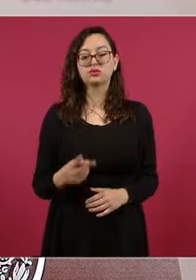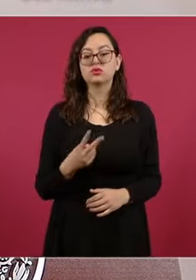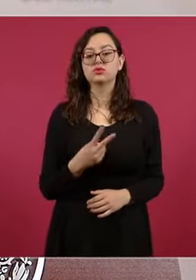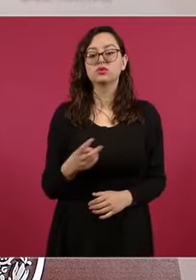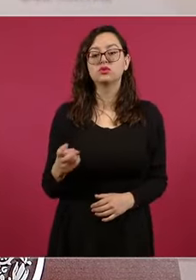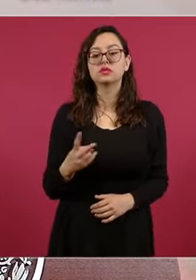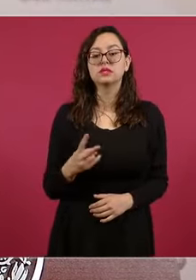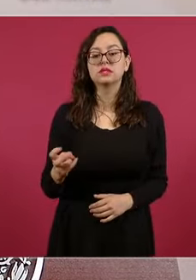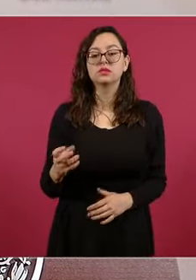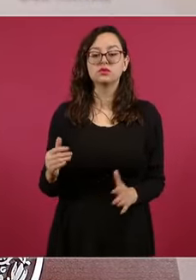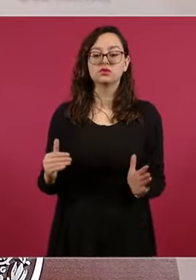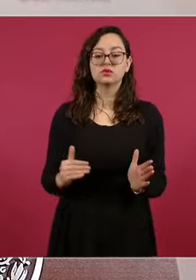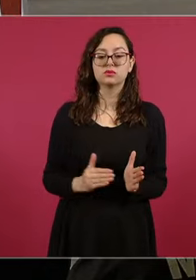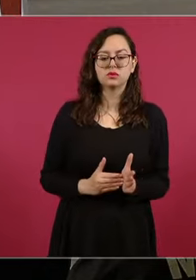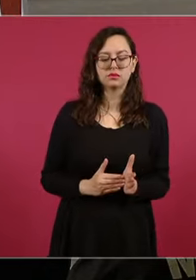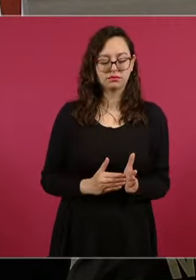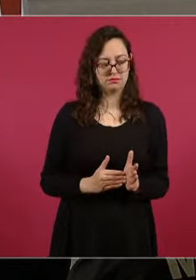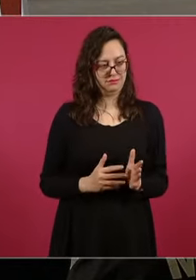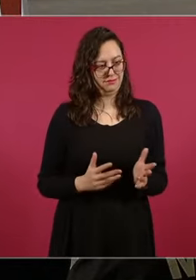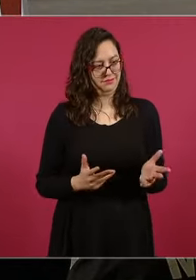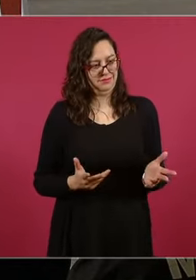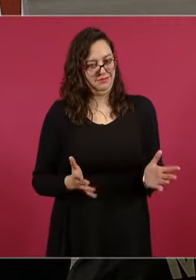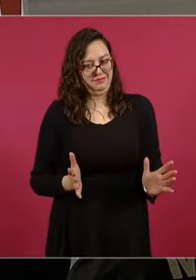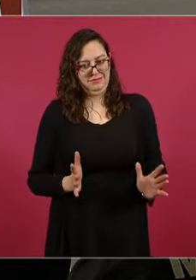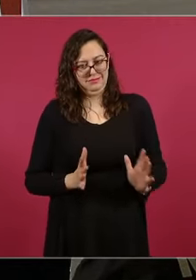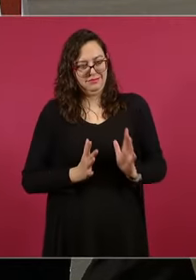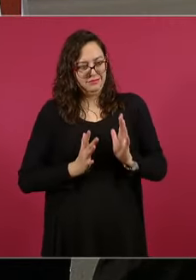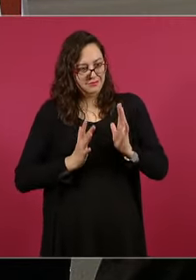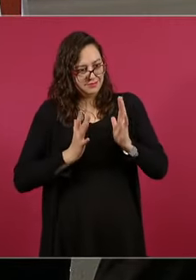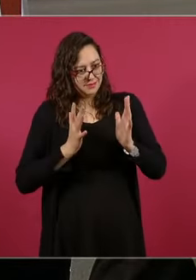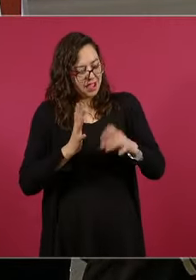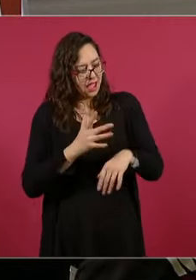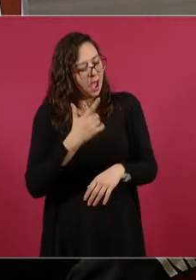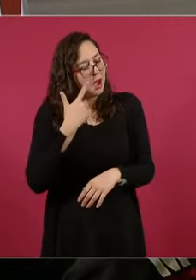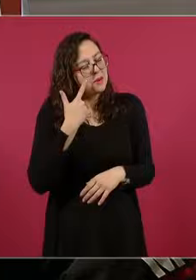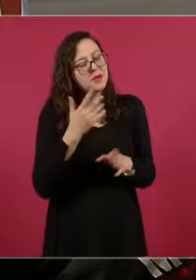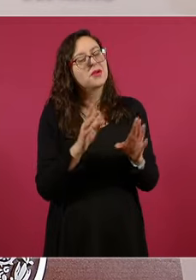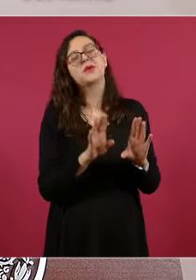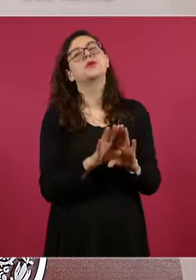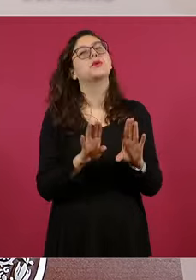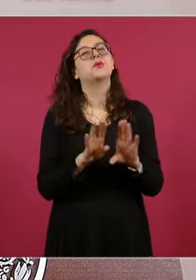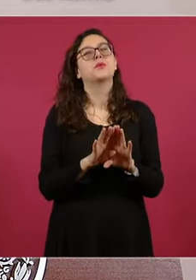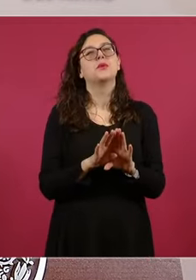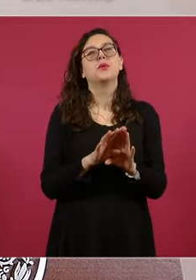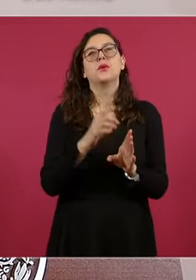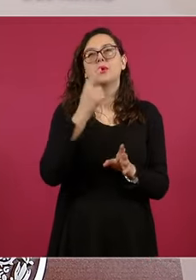200, y entonces la sospecha, ¿no?